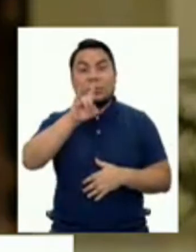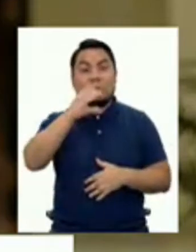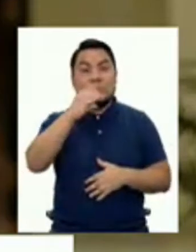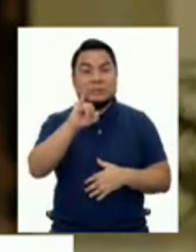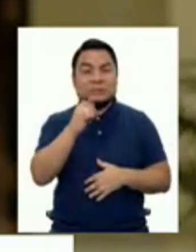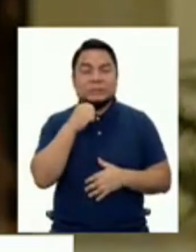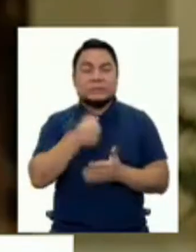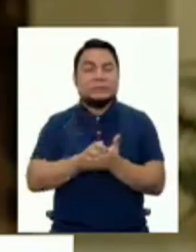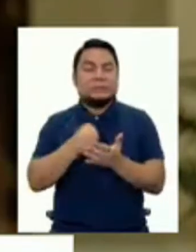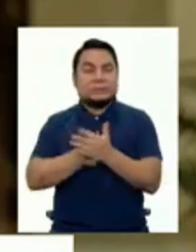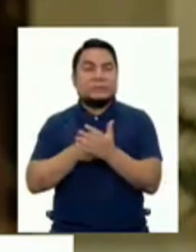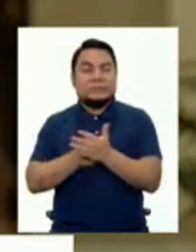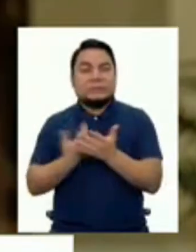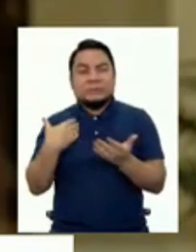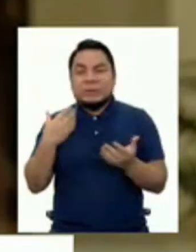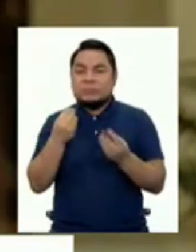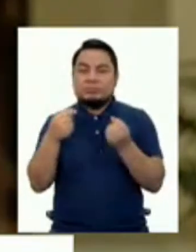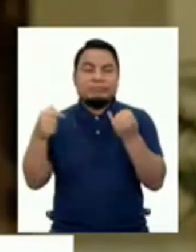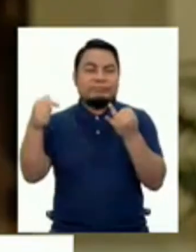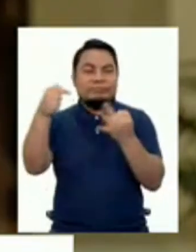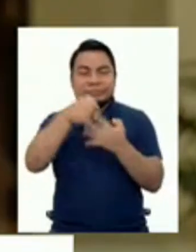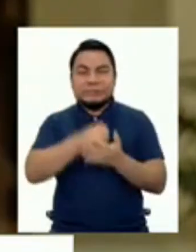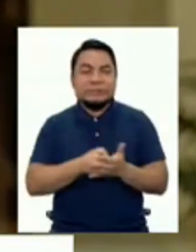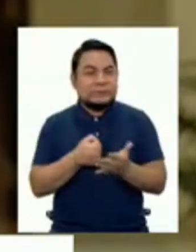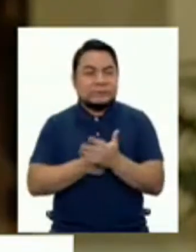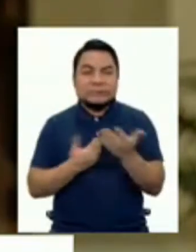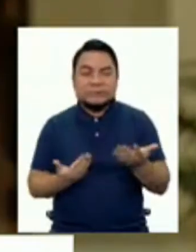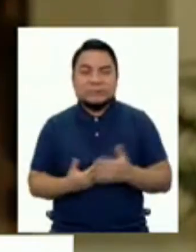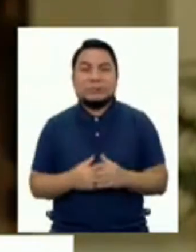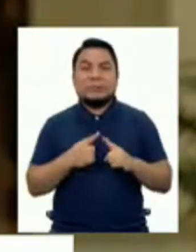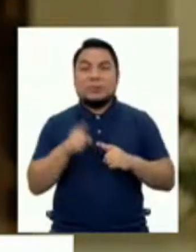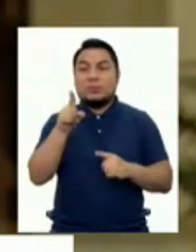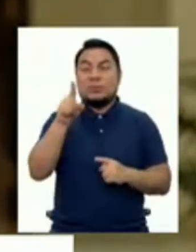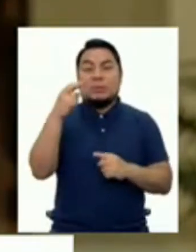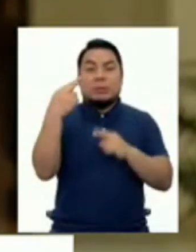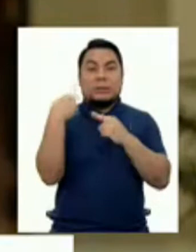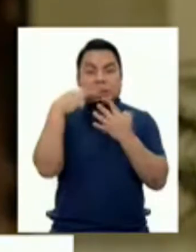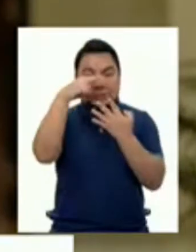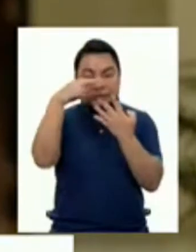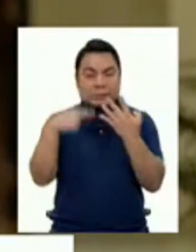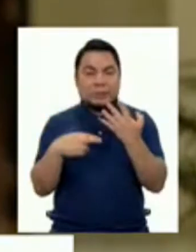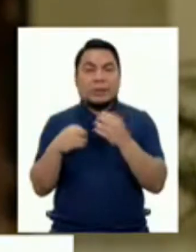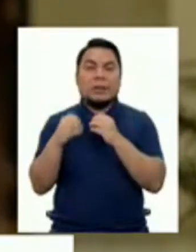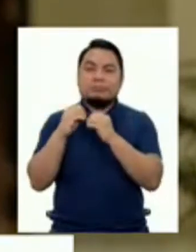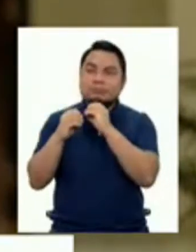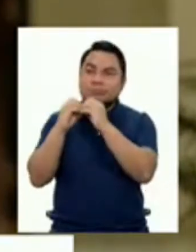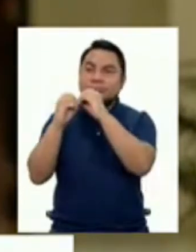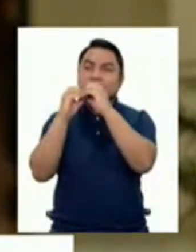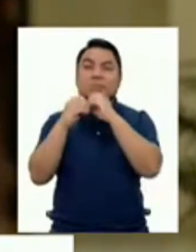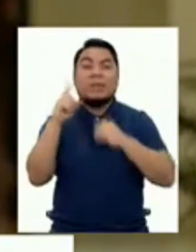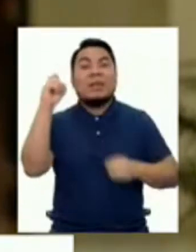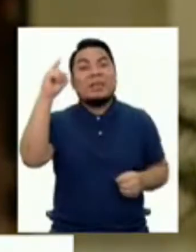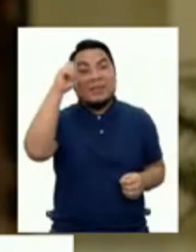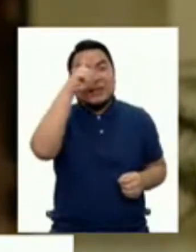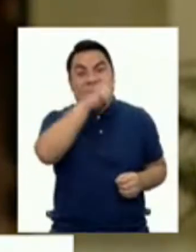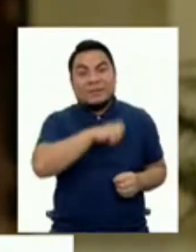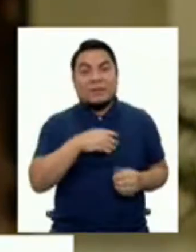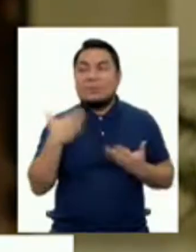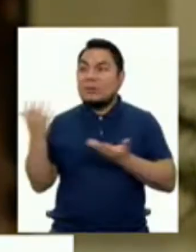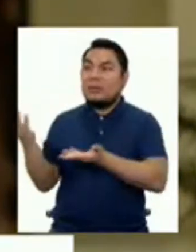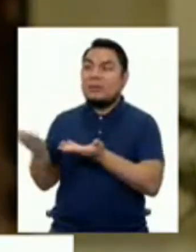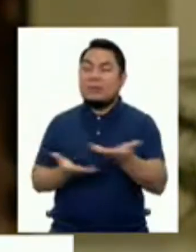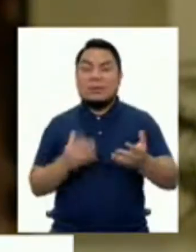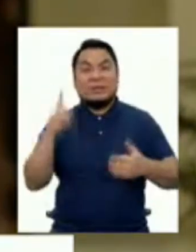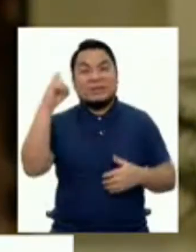una serie de requisitos. Pero uno de los requisitos es el equipamiento, que es difícil de adquirir.